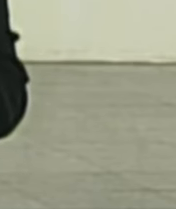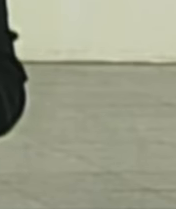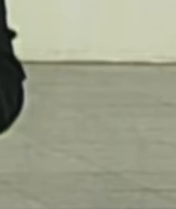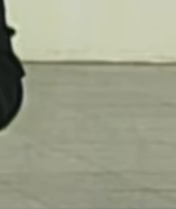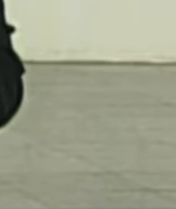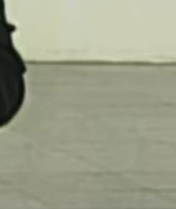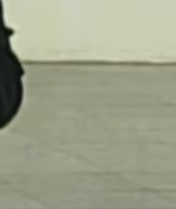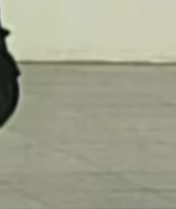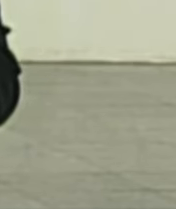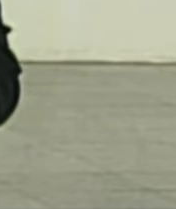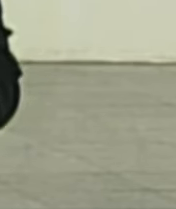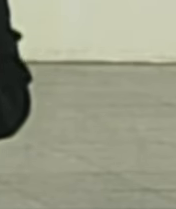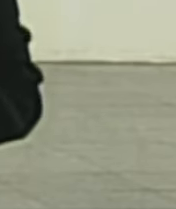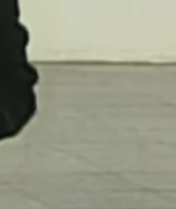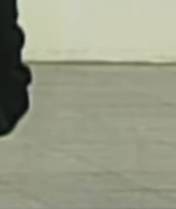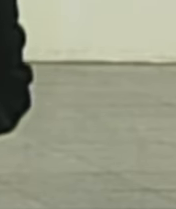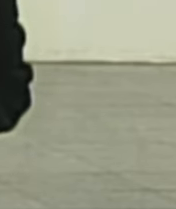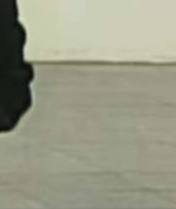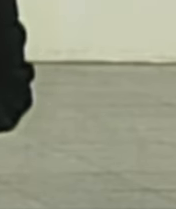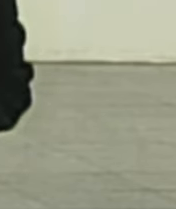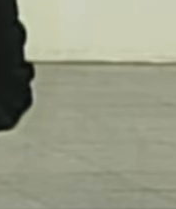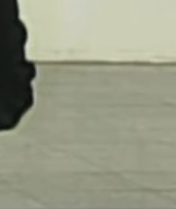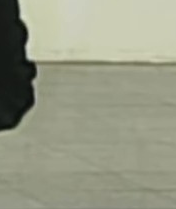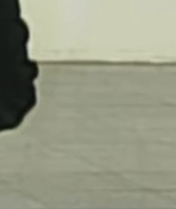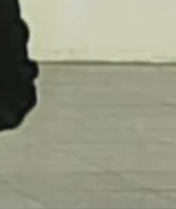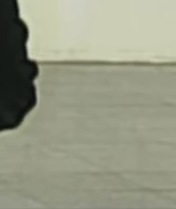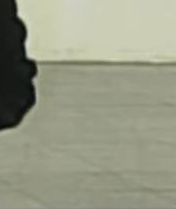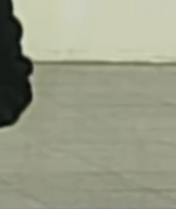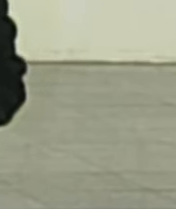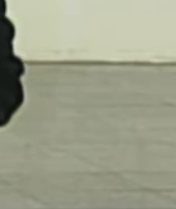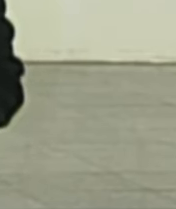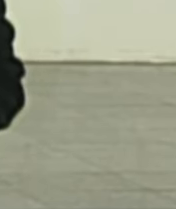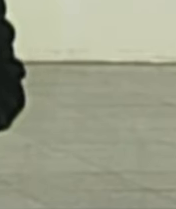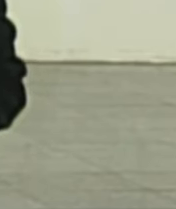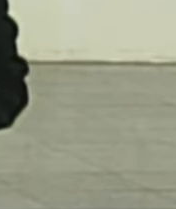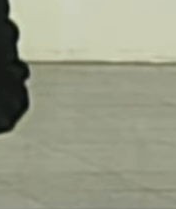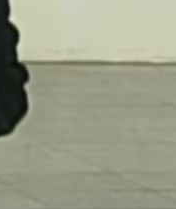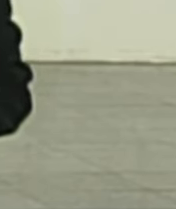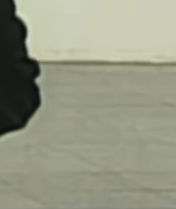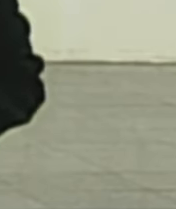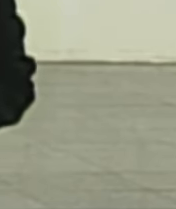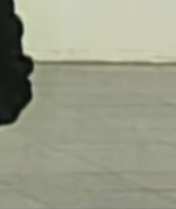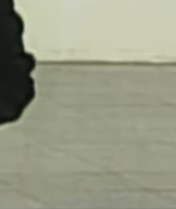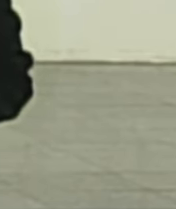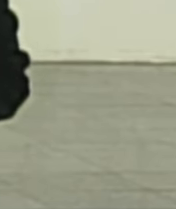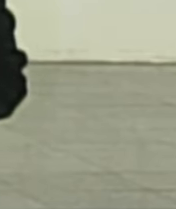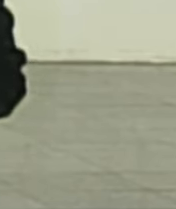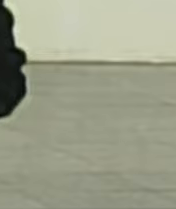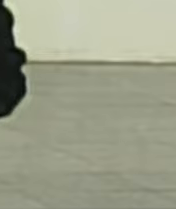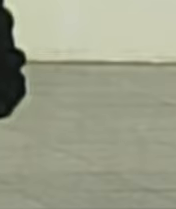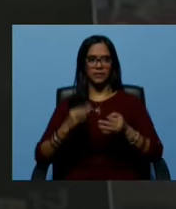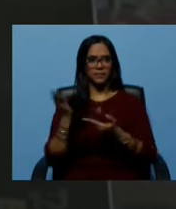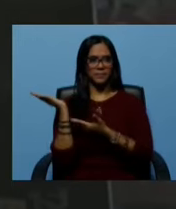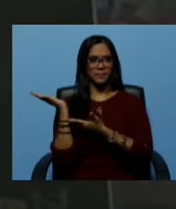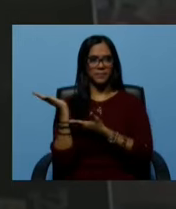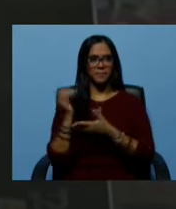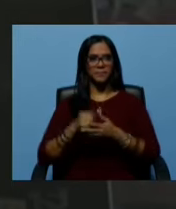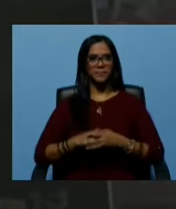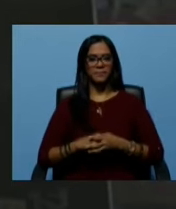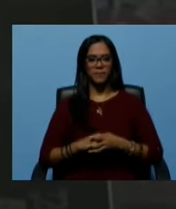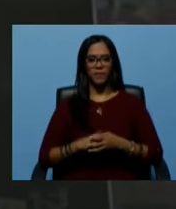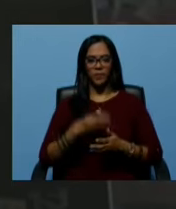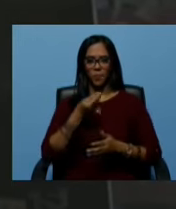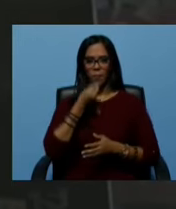de la organización con fines políticos Acción Democrática, nosotros vamos a regresar nuevamente a este contacto informativo a los estudios. Adelante. Buenas